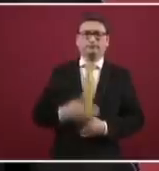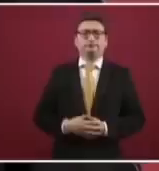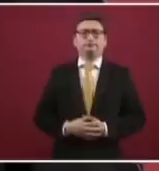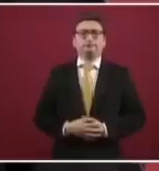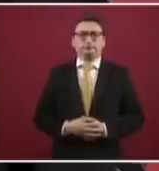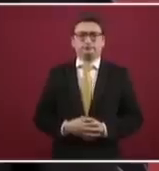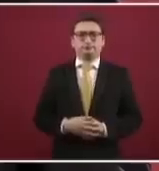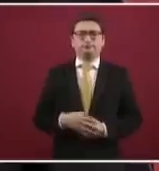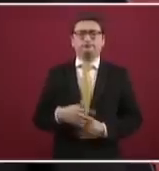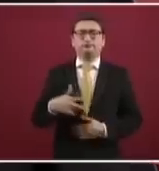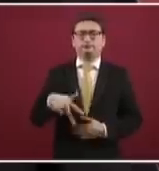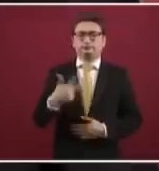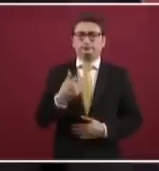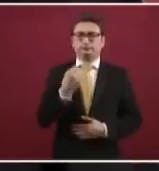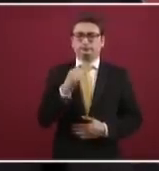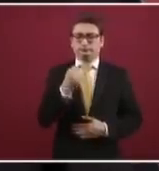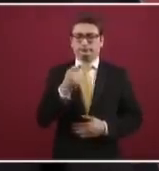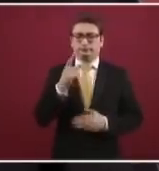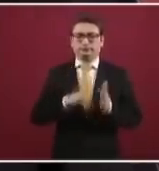de